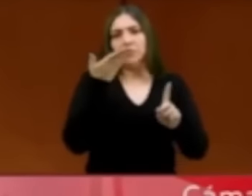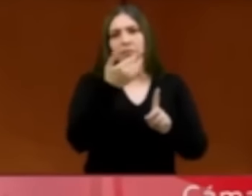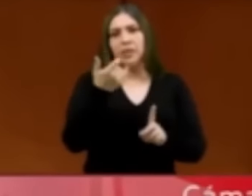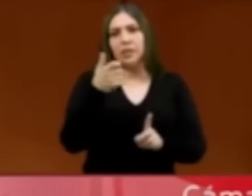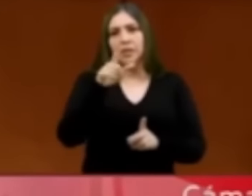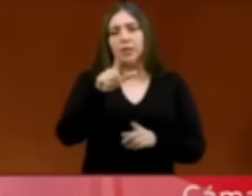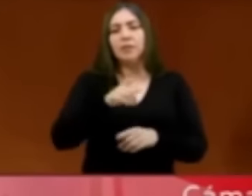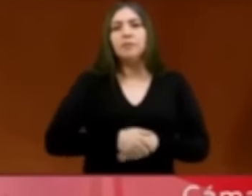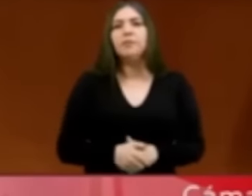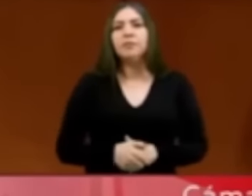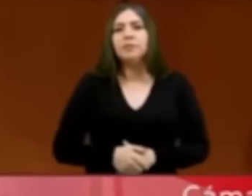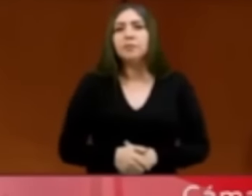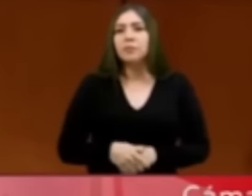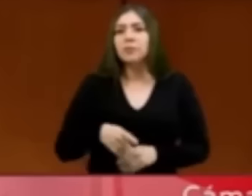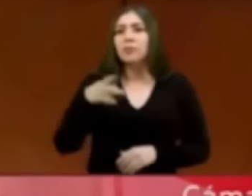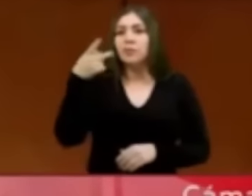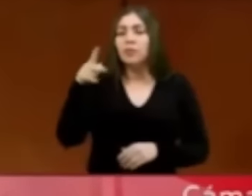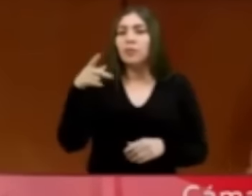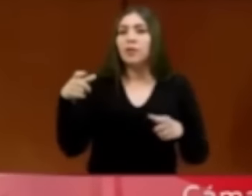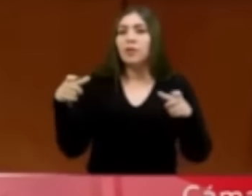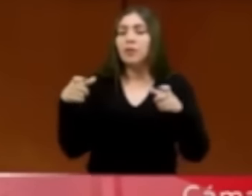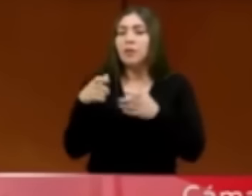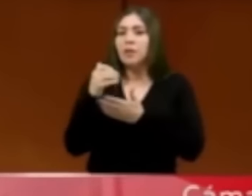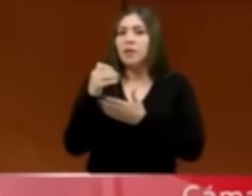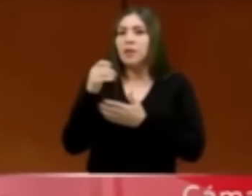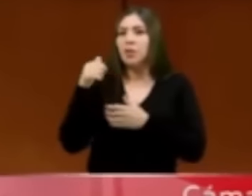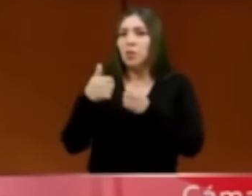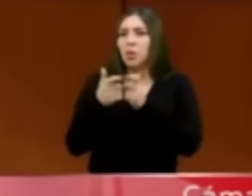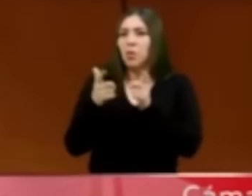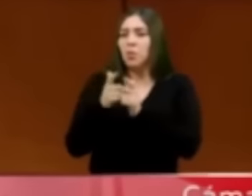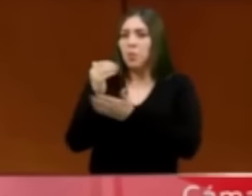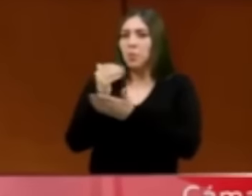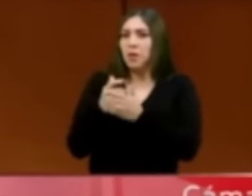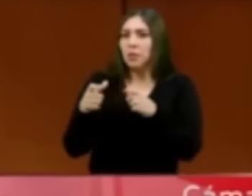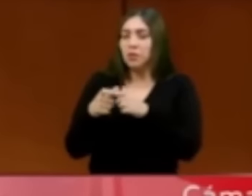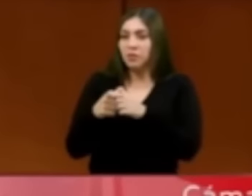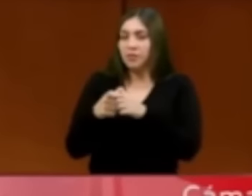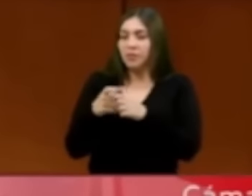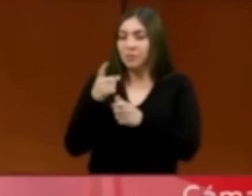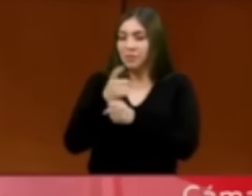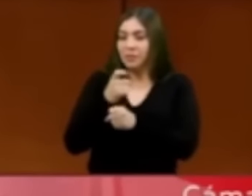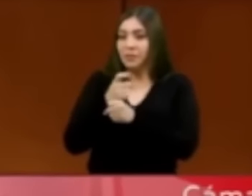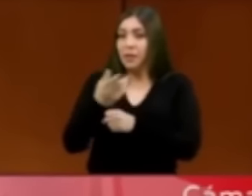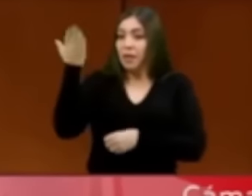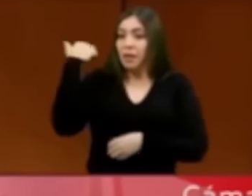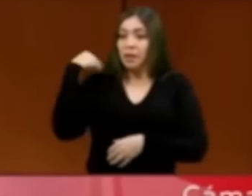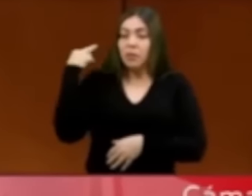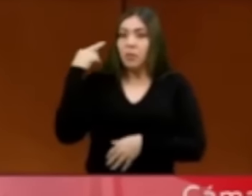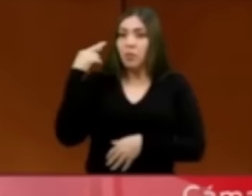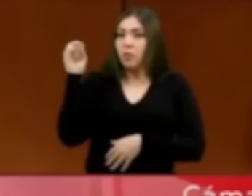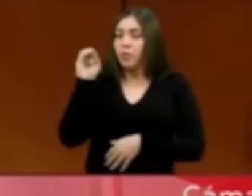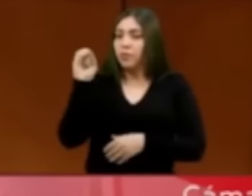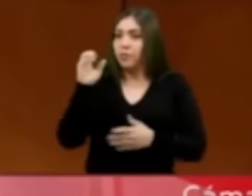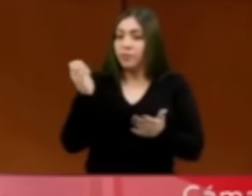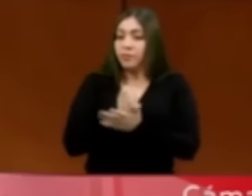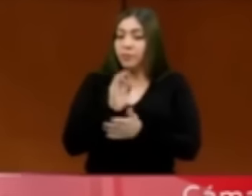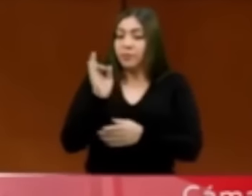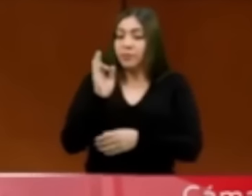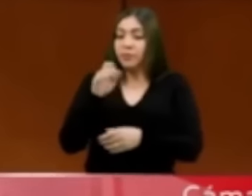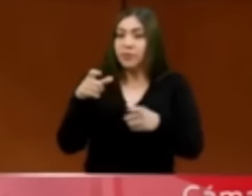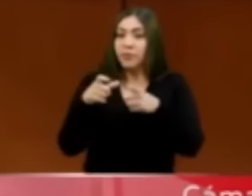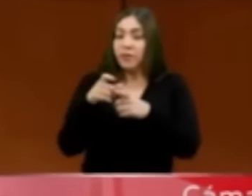primera minoría, porque no ganaron en Veracruz, esa primera minoría la hubiera podido